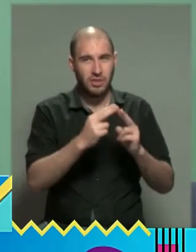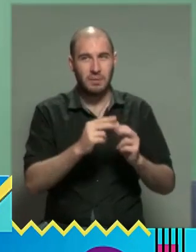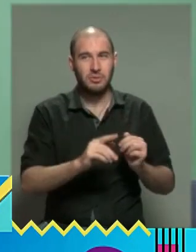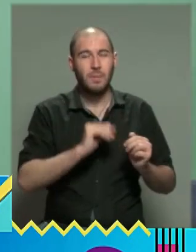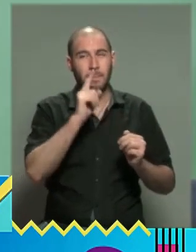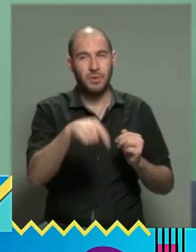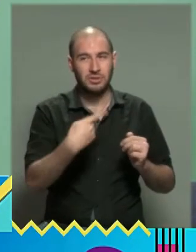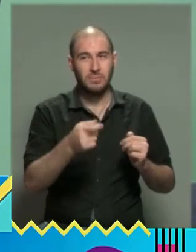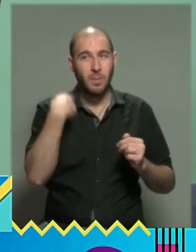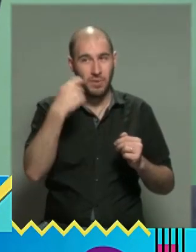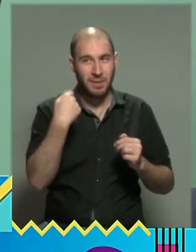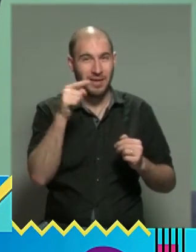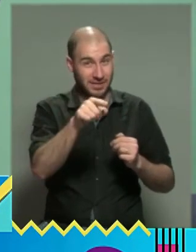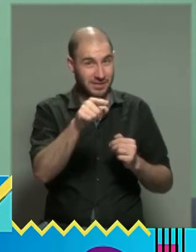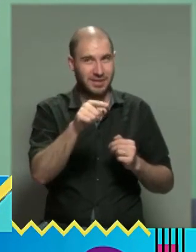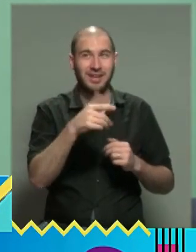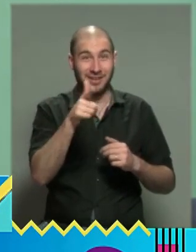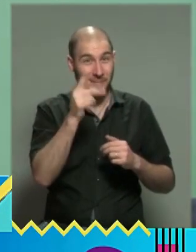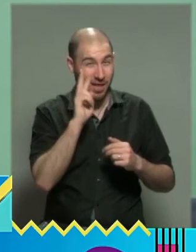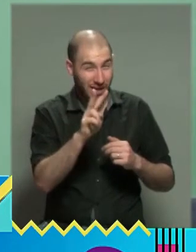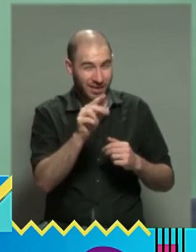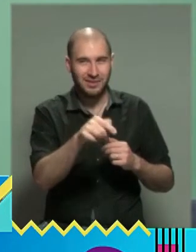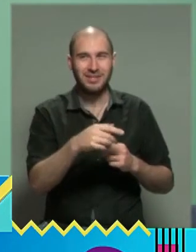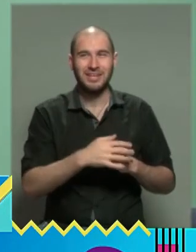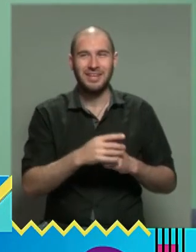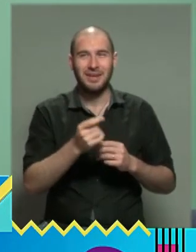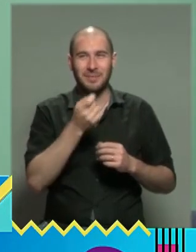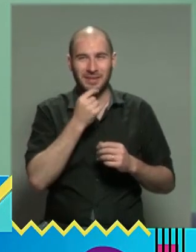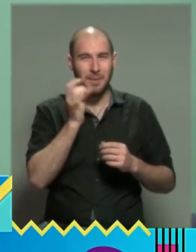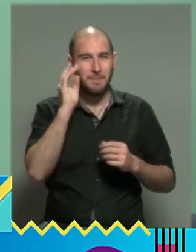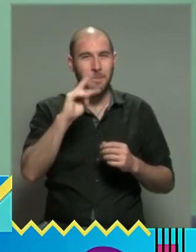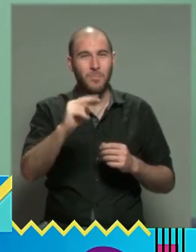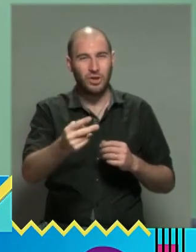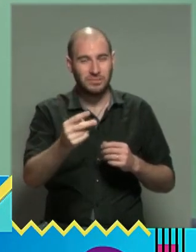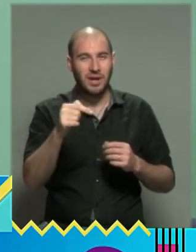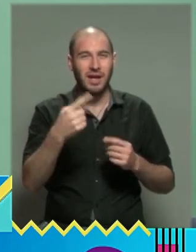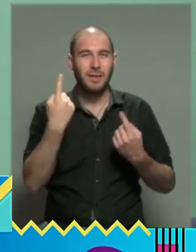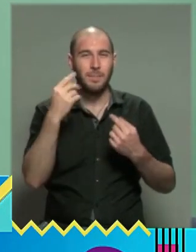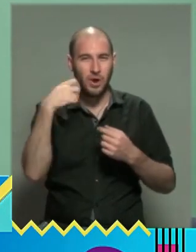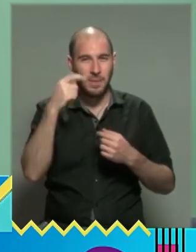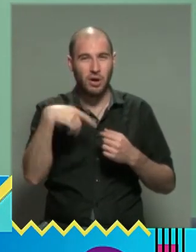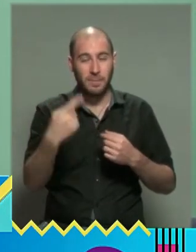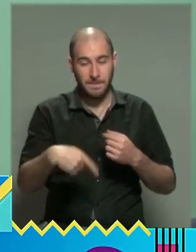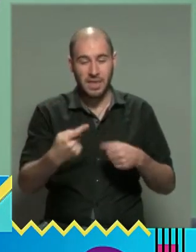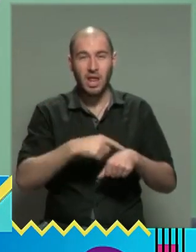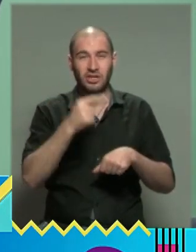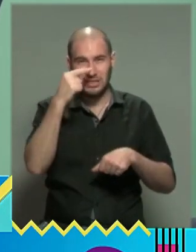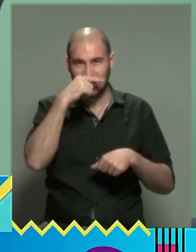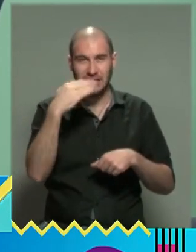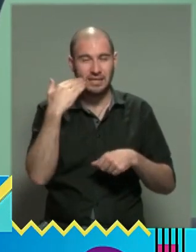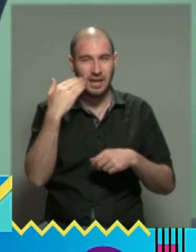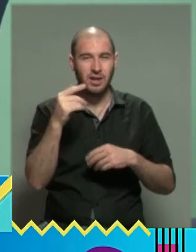en el próximo programa. Ahí está. Ahí esa cámara. Te mandé el muere, perdón. En el próximo programa,